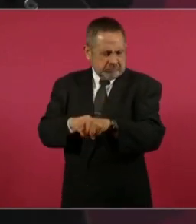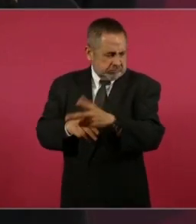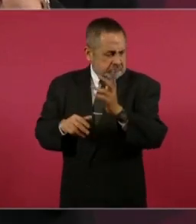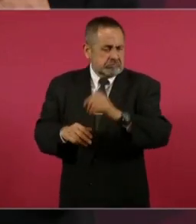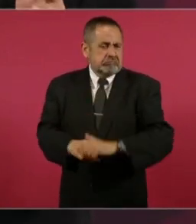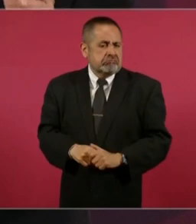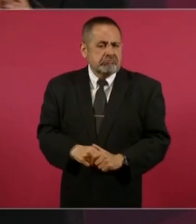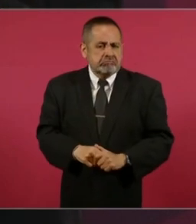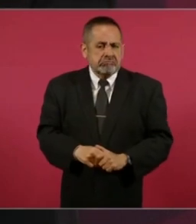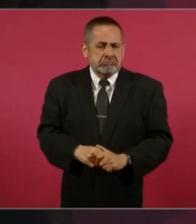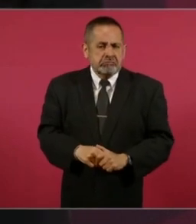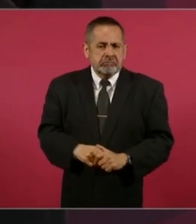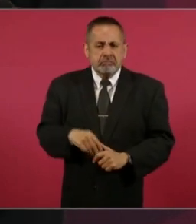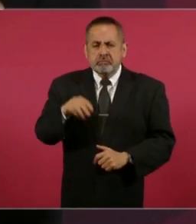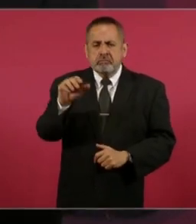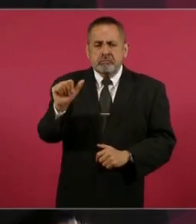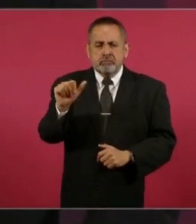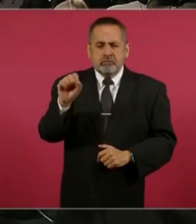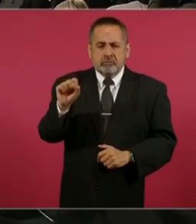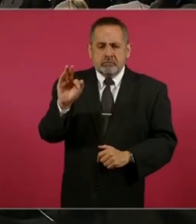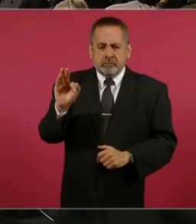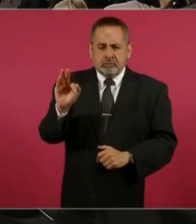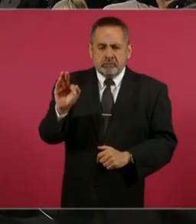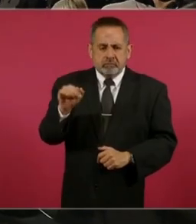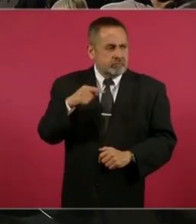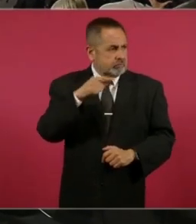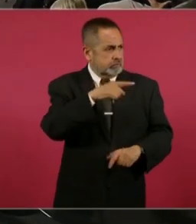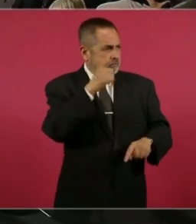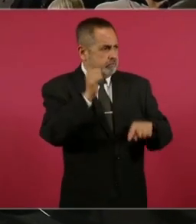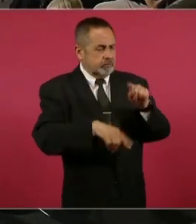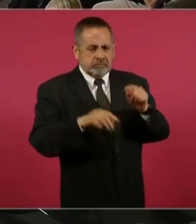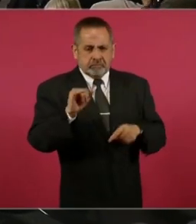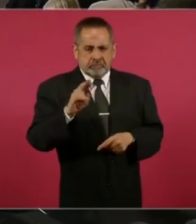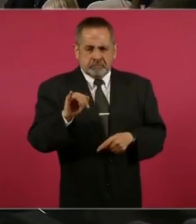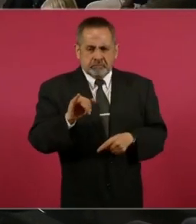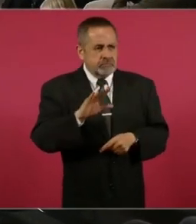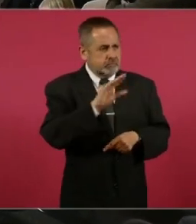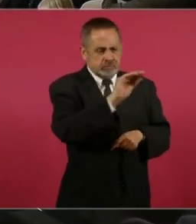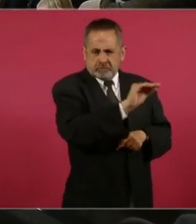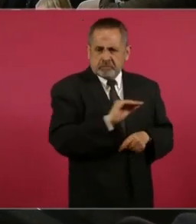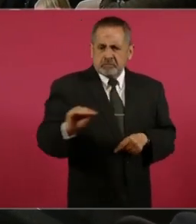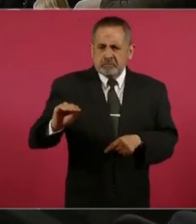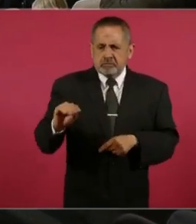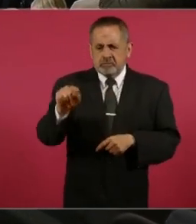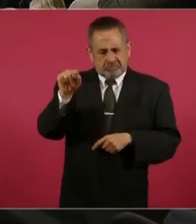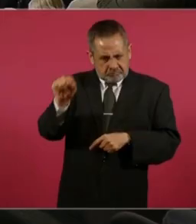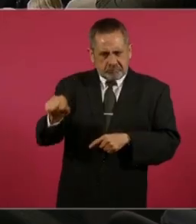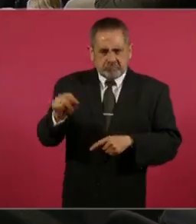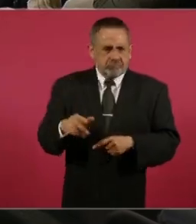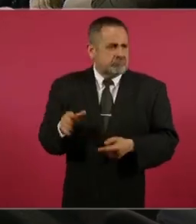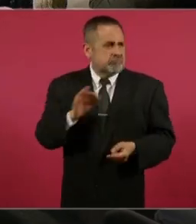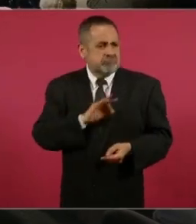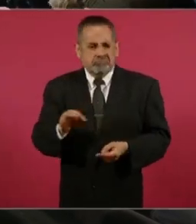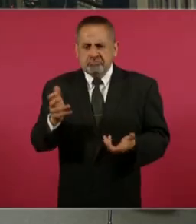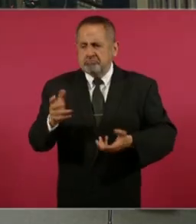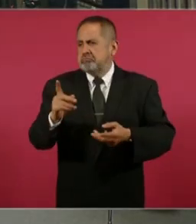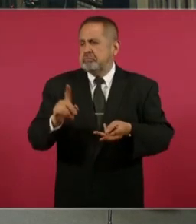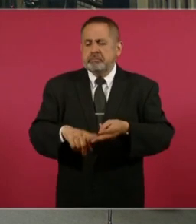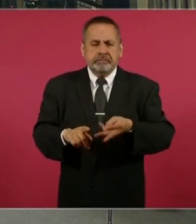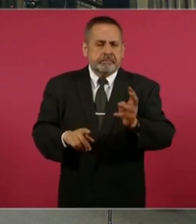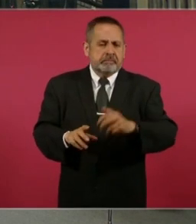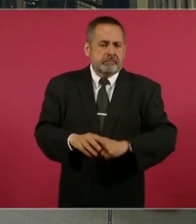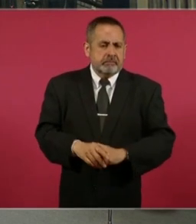legislativo la auditoría superior de la federación lo puede